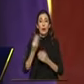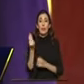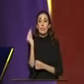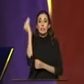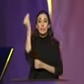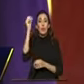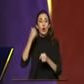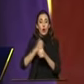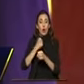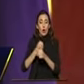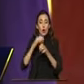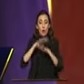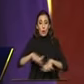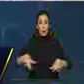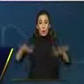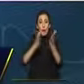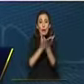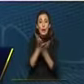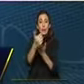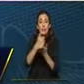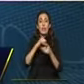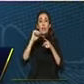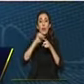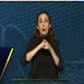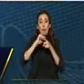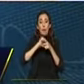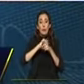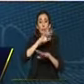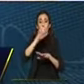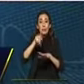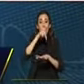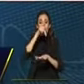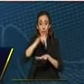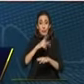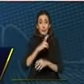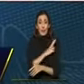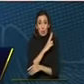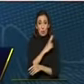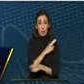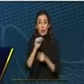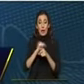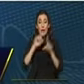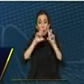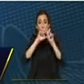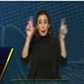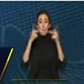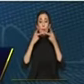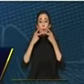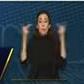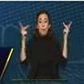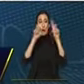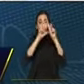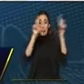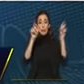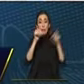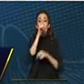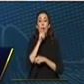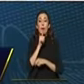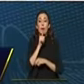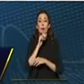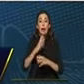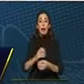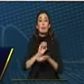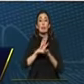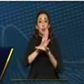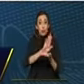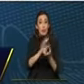chicos y chicas el acceso a prácticas preprofesionales y pasantías en empresas públicas, en empresas privadas, con su